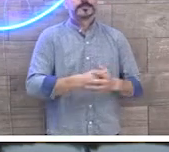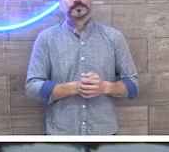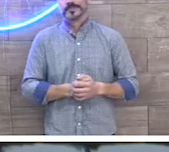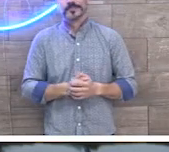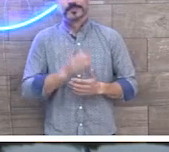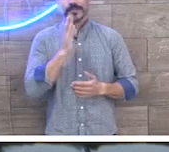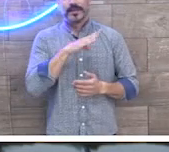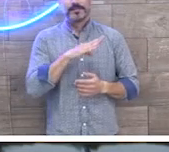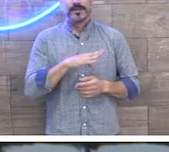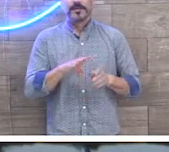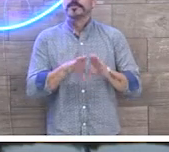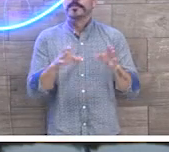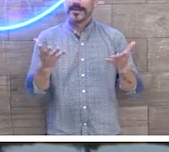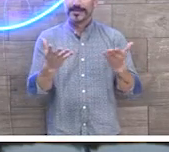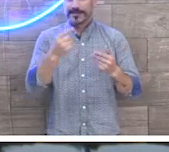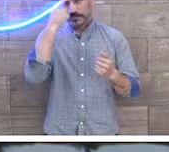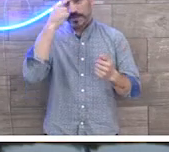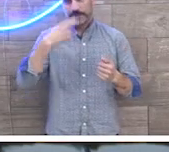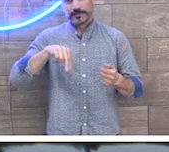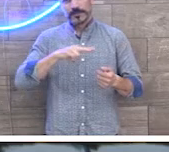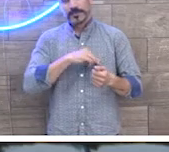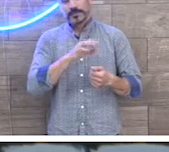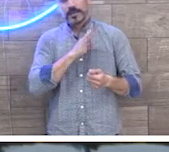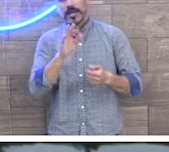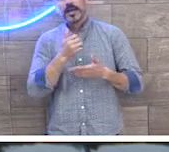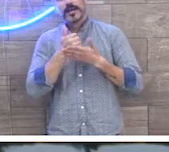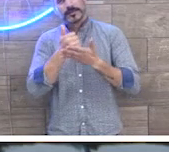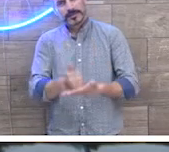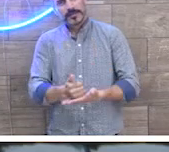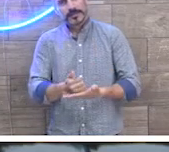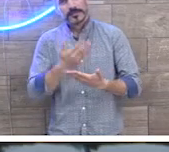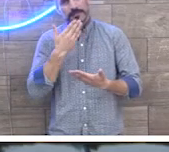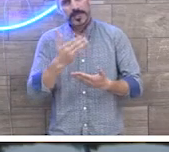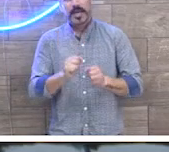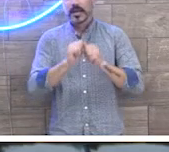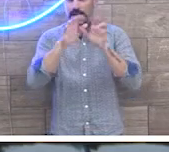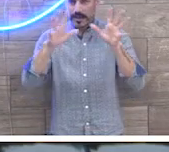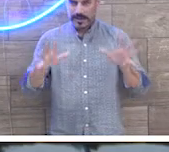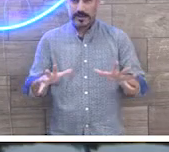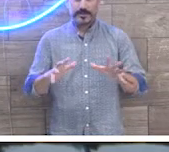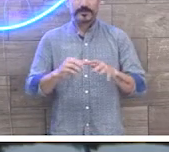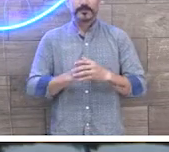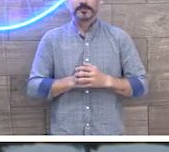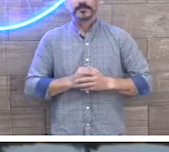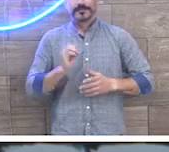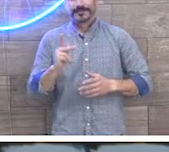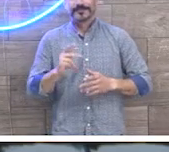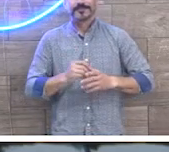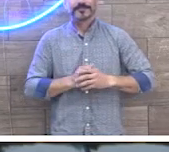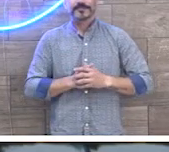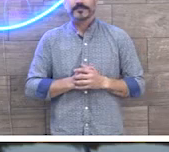pues generar un buen diálogo, una buena comunicación y pues ayudar de manera adecuada y no nada más quedarse en